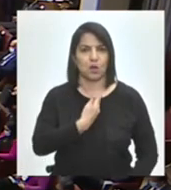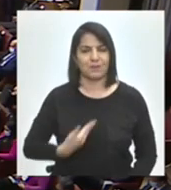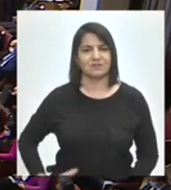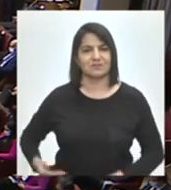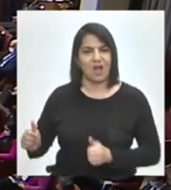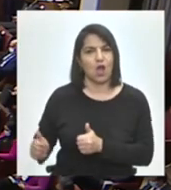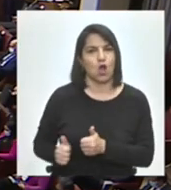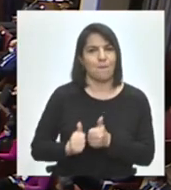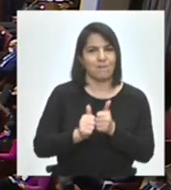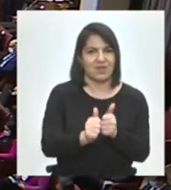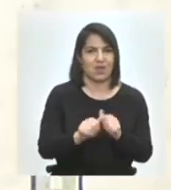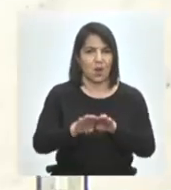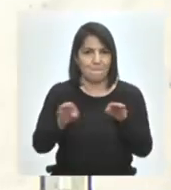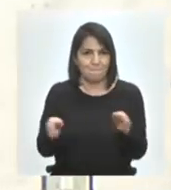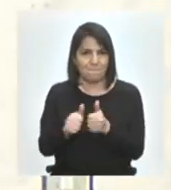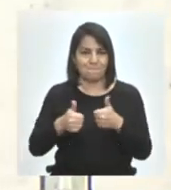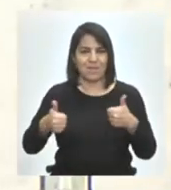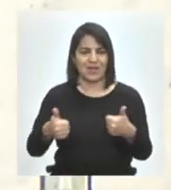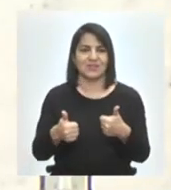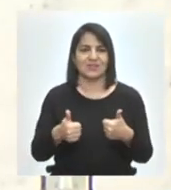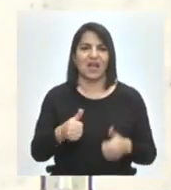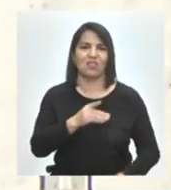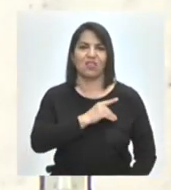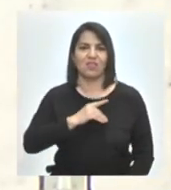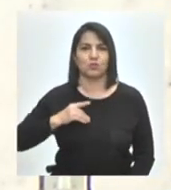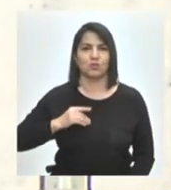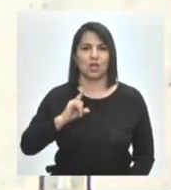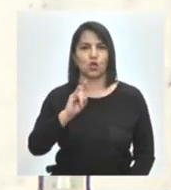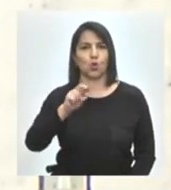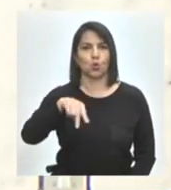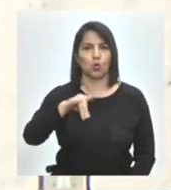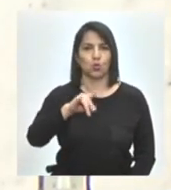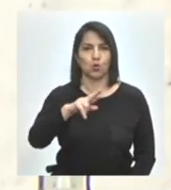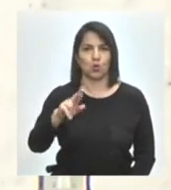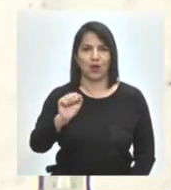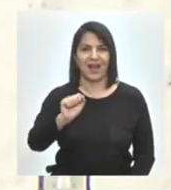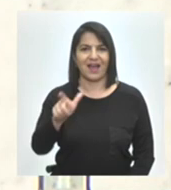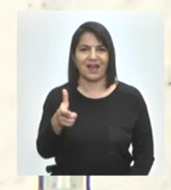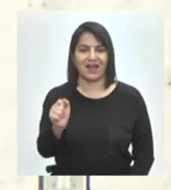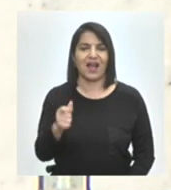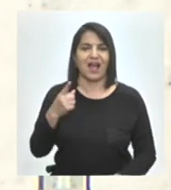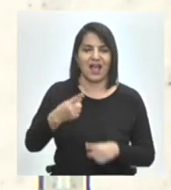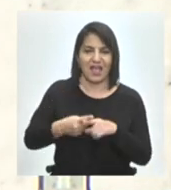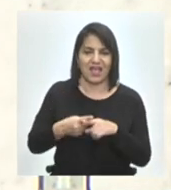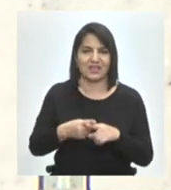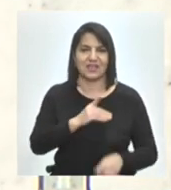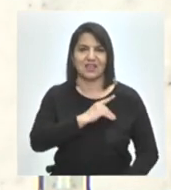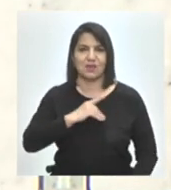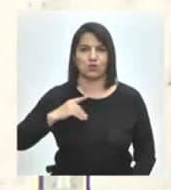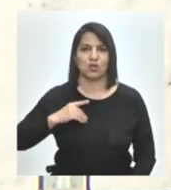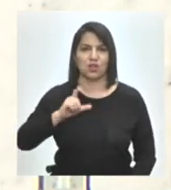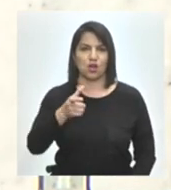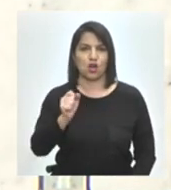acompañaron en aquella mesa, el diputado Francisco Undurraga y el exdiputado Rodrigo González.